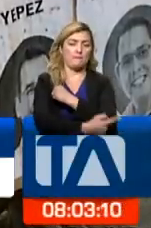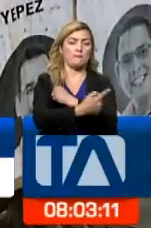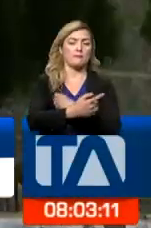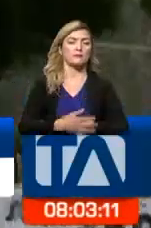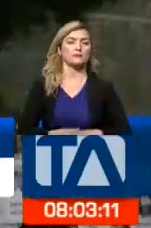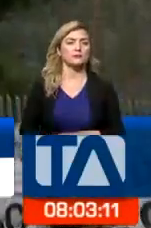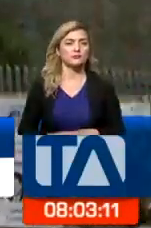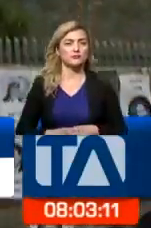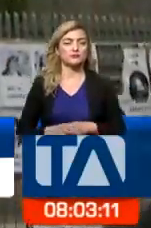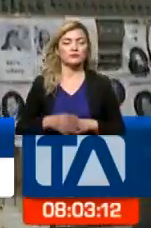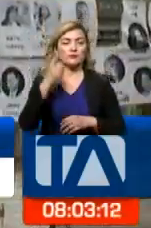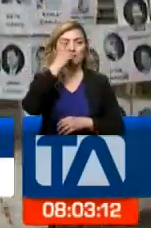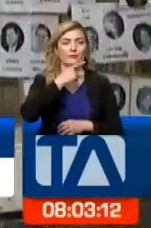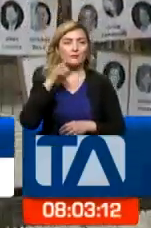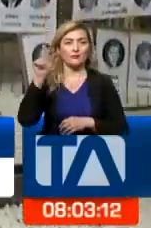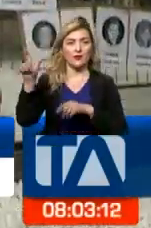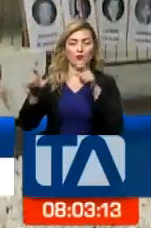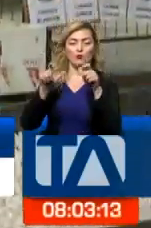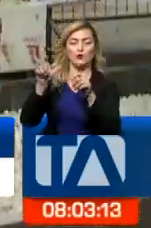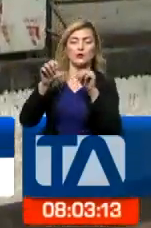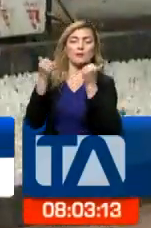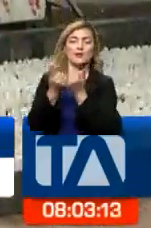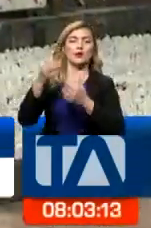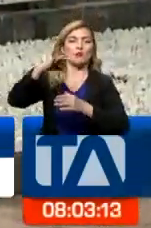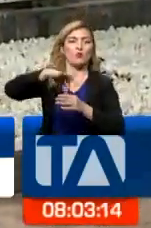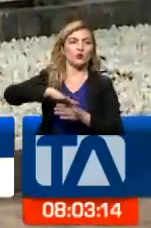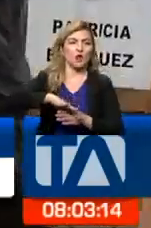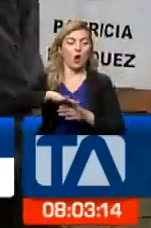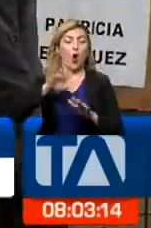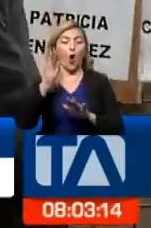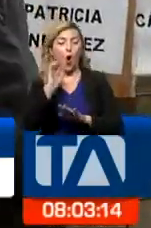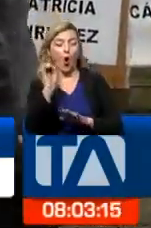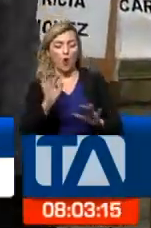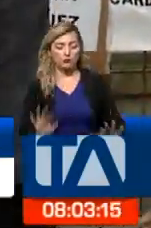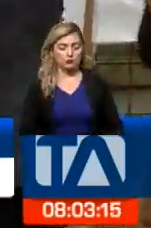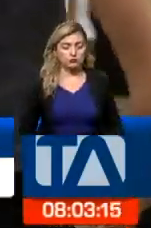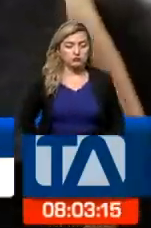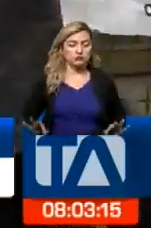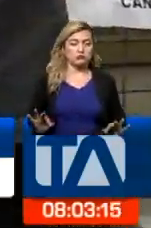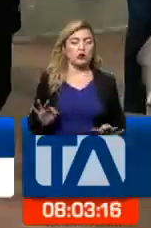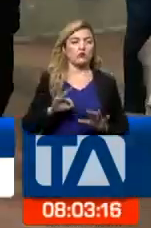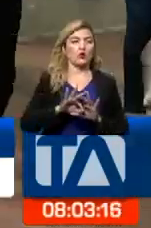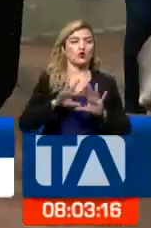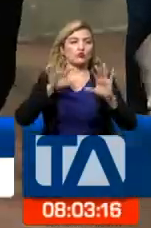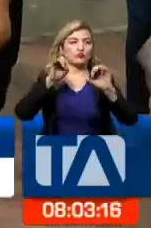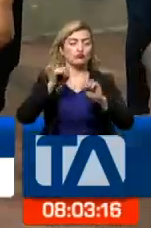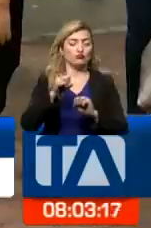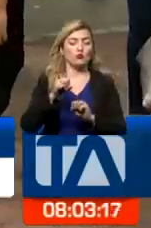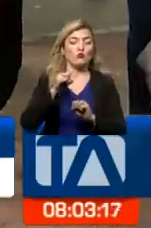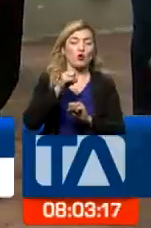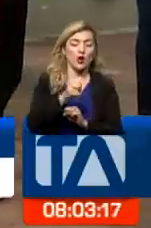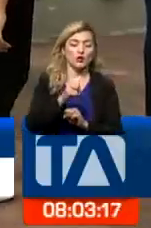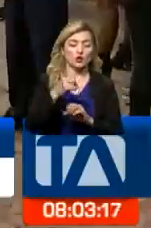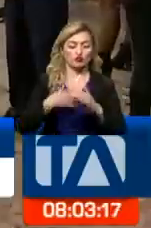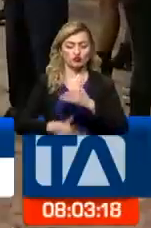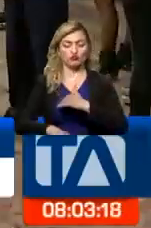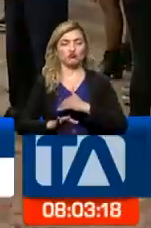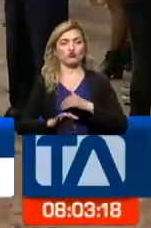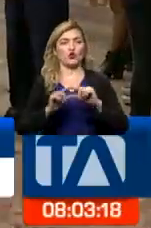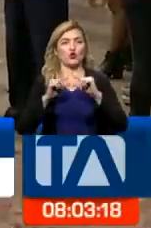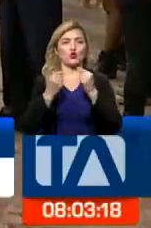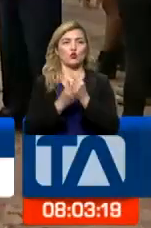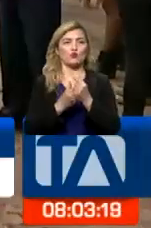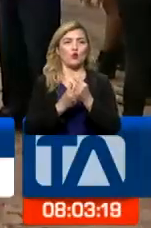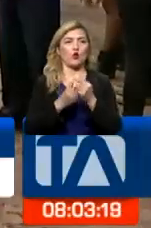la despenalización del aborto por violación. Estas imágenes fueron expuestas por los grupos proaborto que rechazan